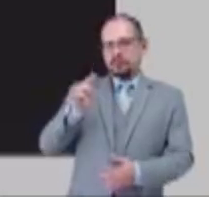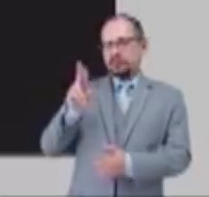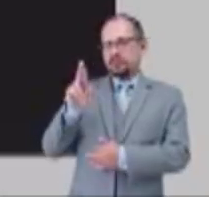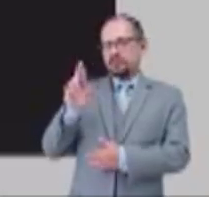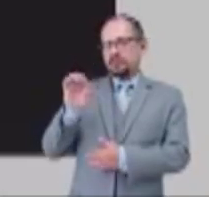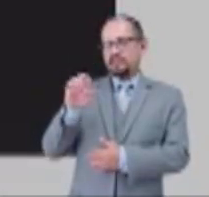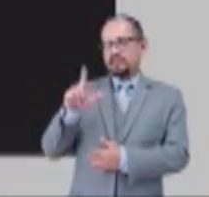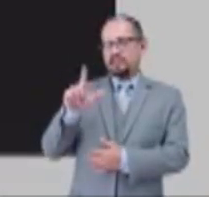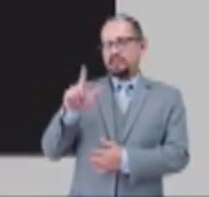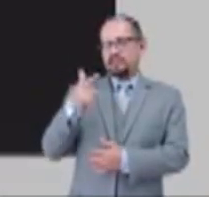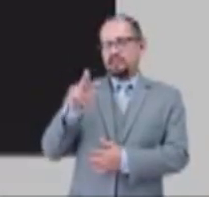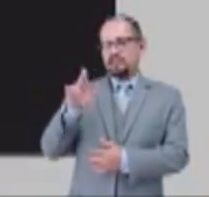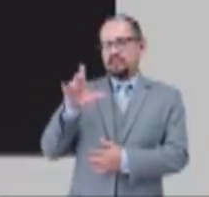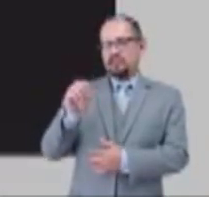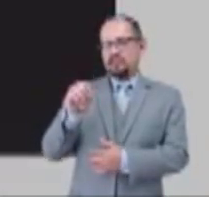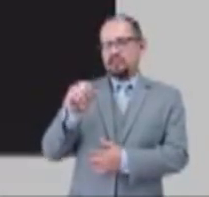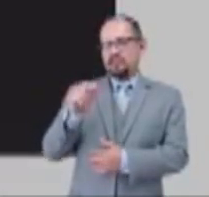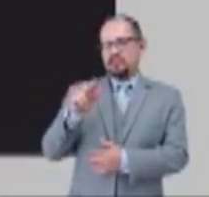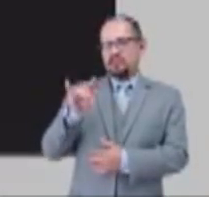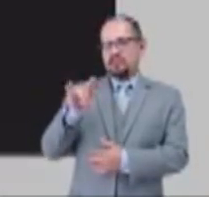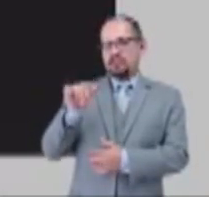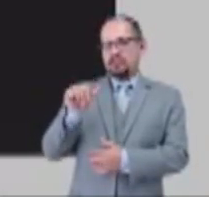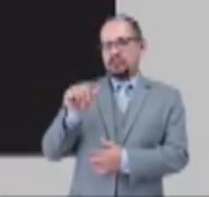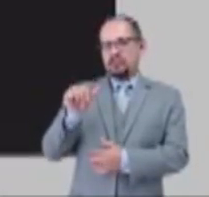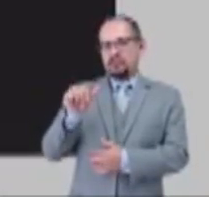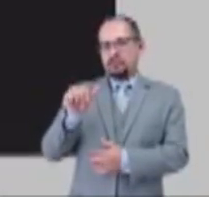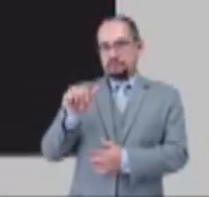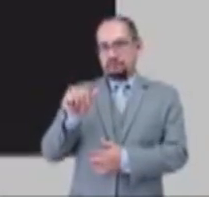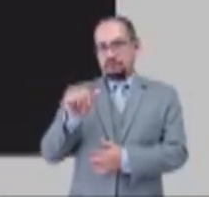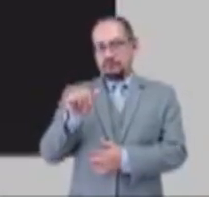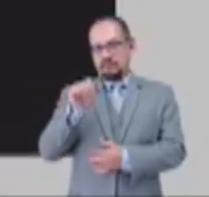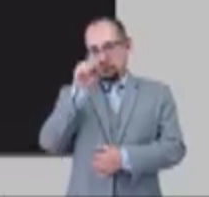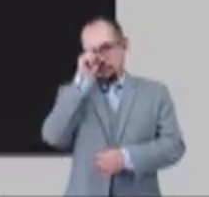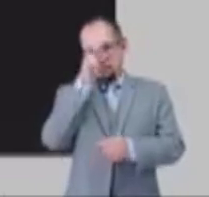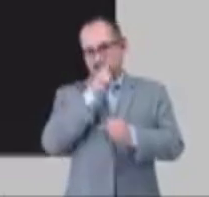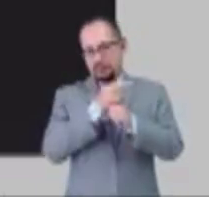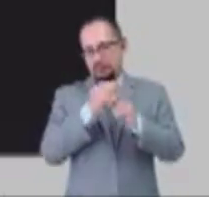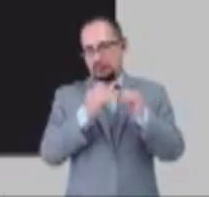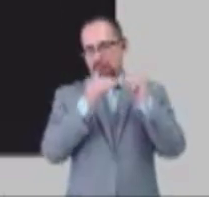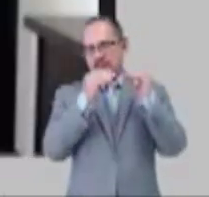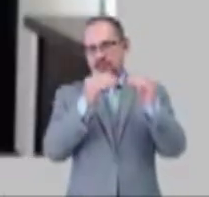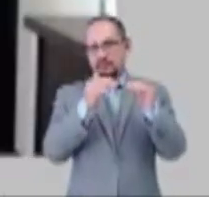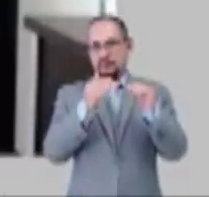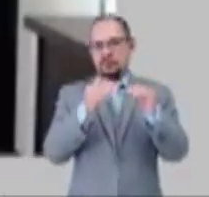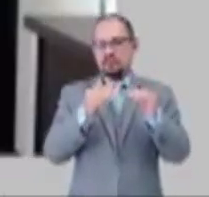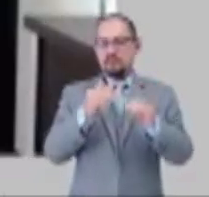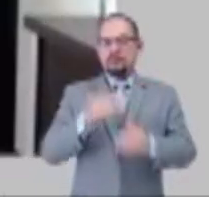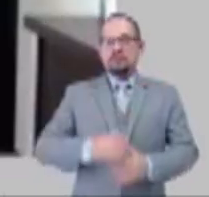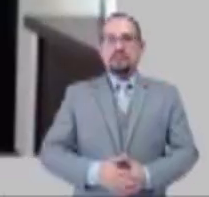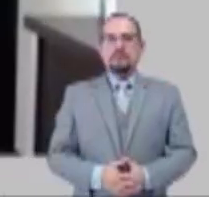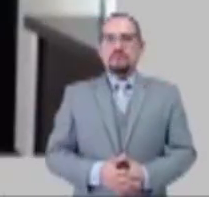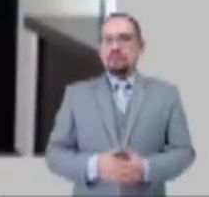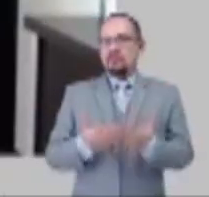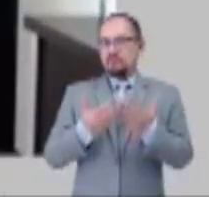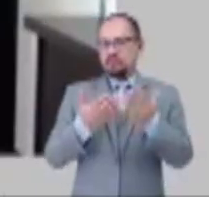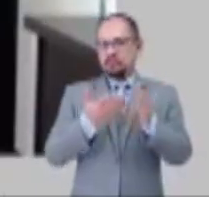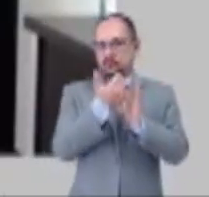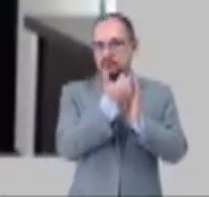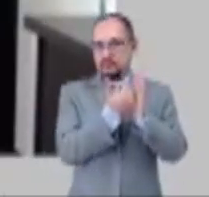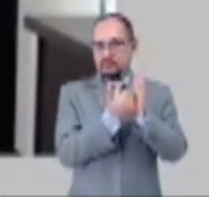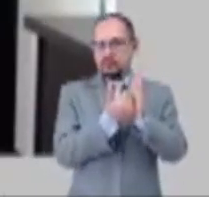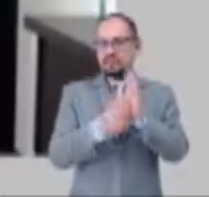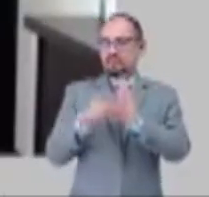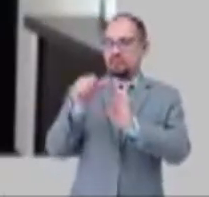desean contender al cargo de la gobernatura del estado expresó que ante la cercanía del periodo de registro de candidaturas y